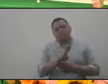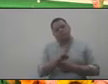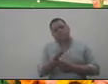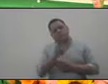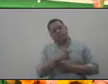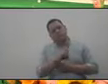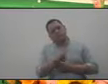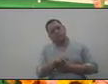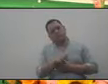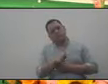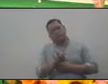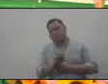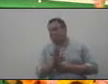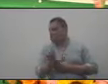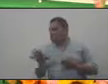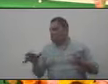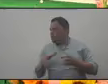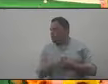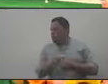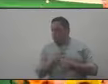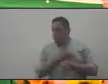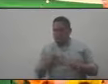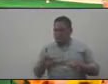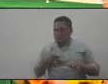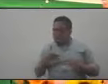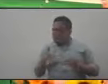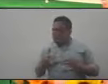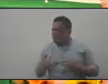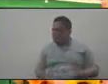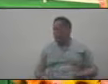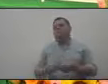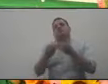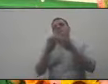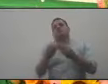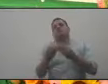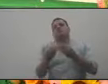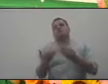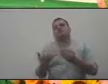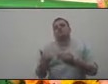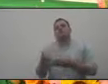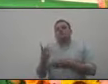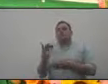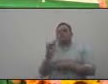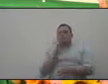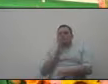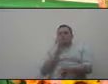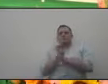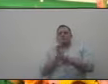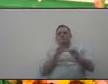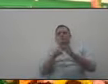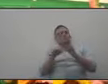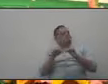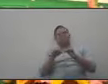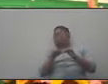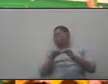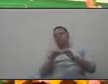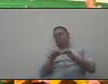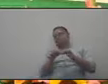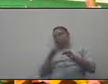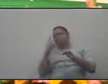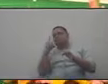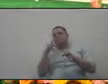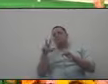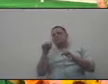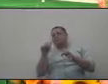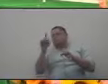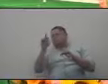con usted, con todo el equipo de salud, y ustedes le van a decir algo que seguramente es difícil, y él dice no, me parece que no,